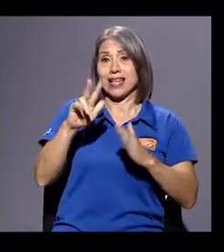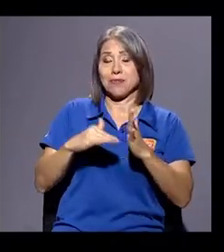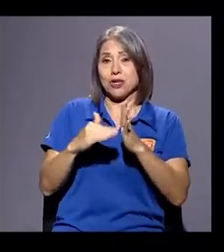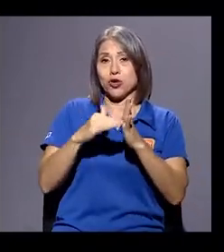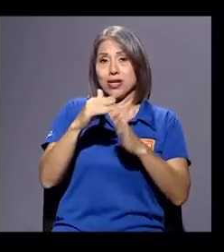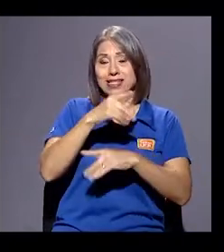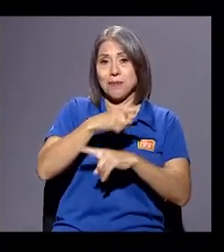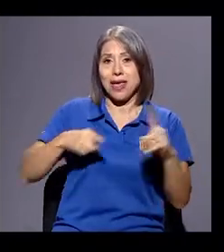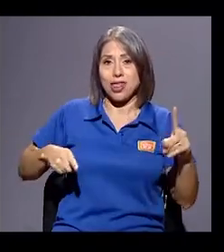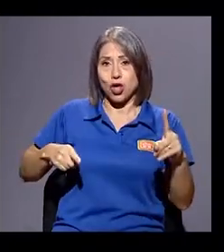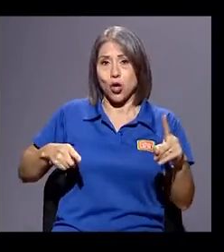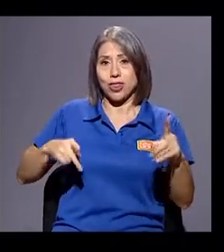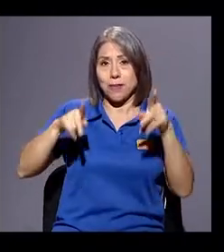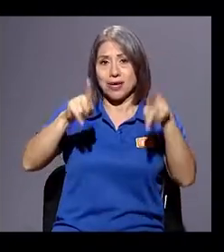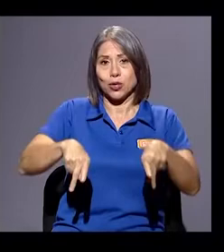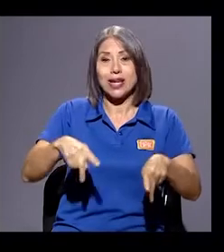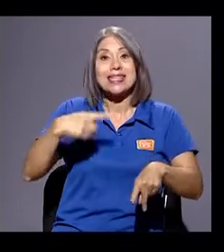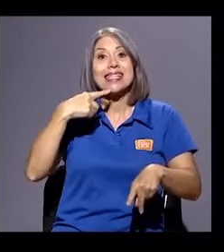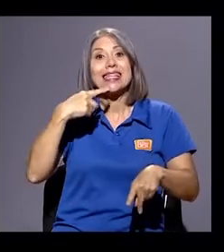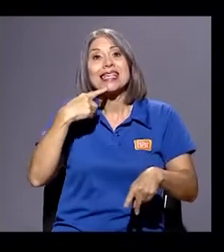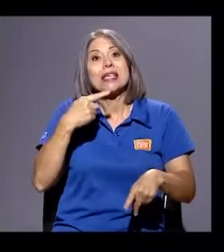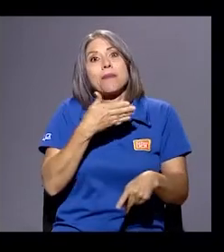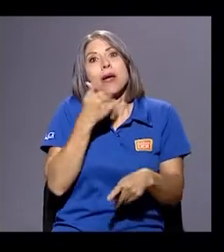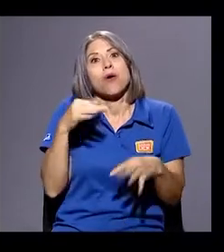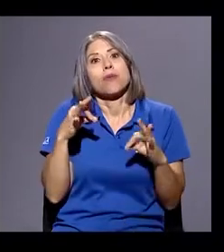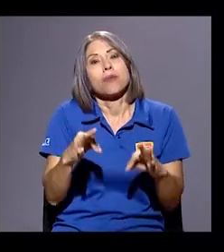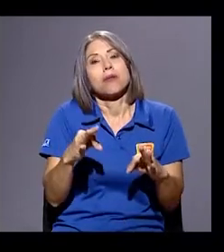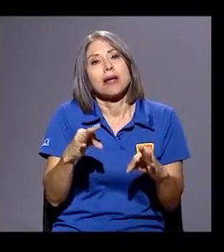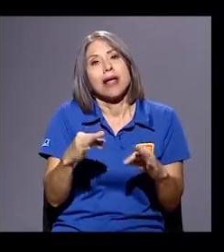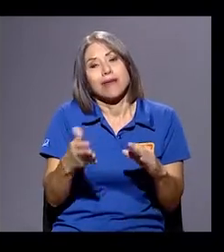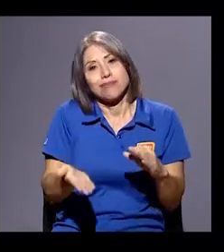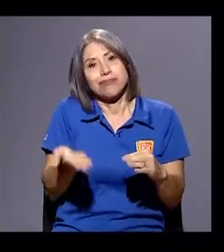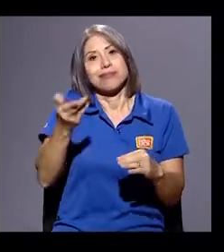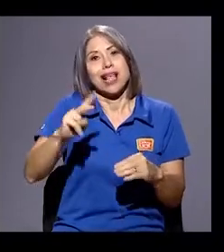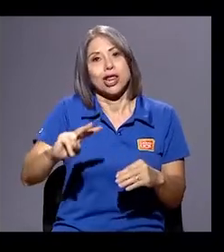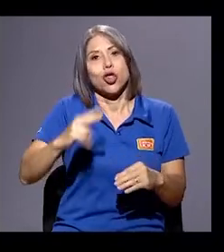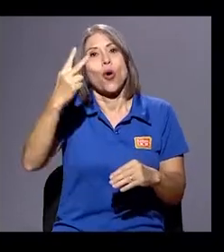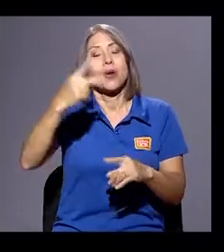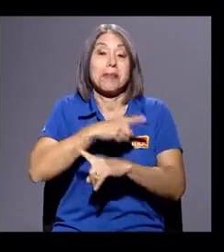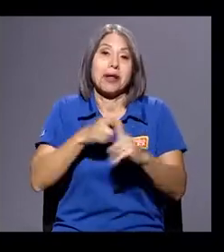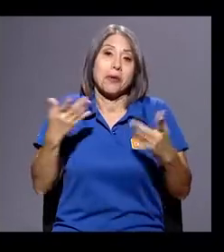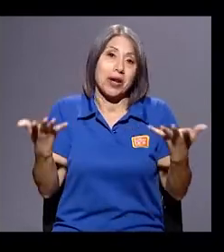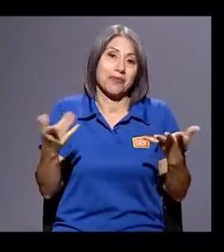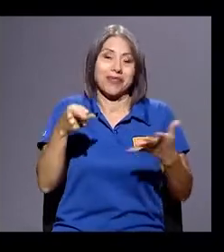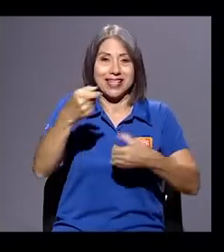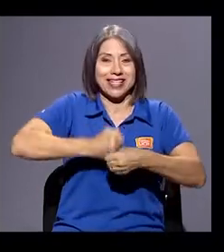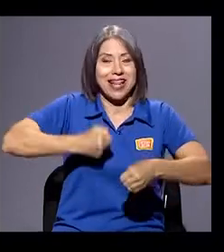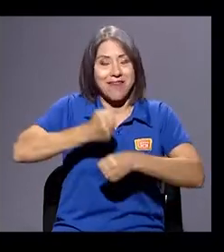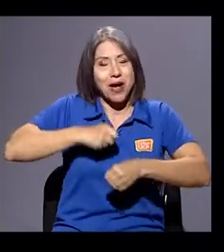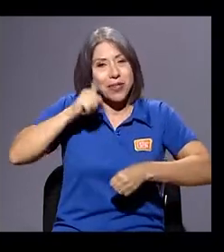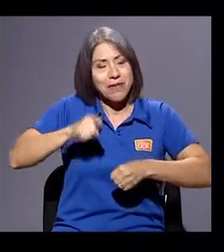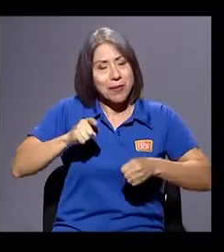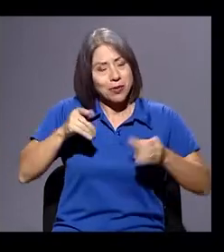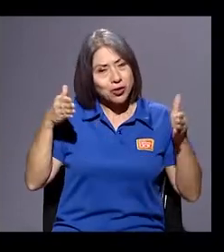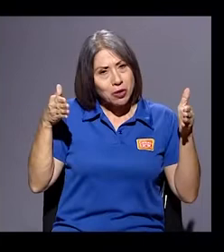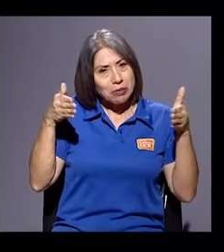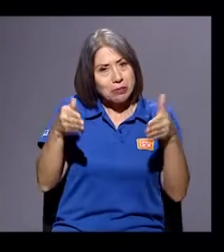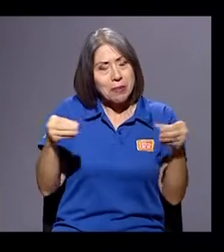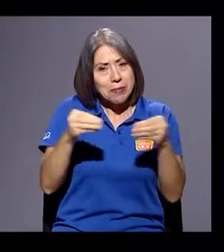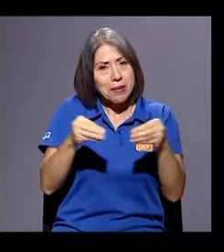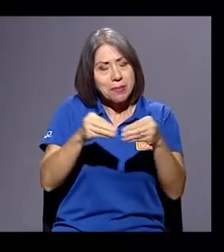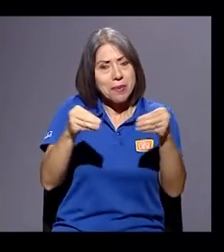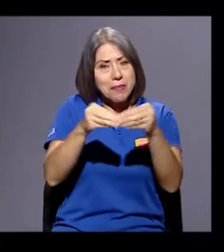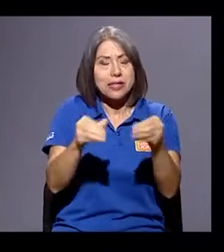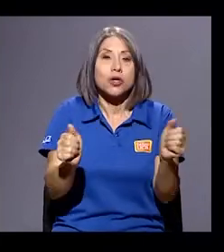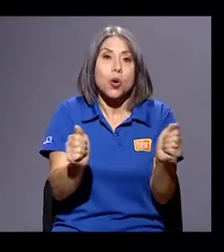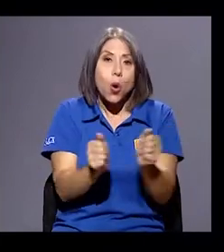que el ideal debería de ser casi que el doble de lo que estamos recibiendo, pero bueno, ese es el trabajo que cada vez debemos hacer más, con la aparición de